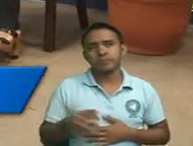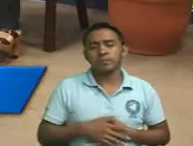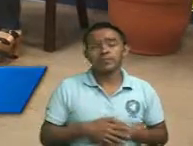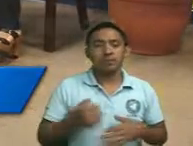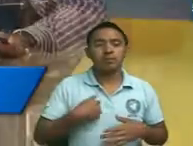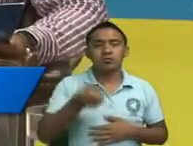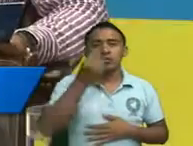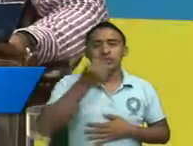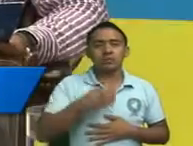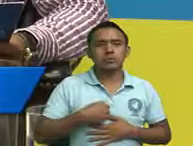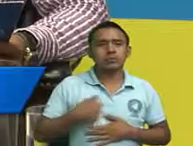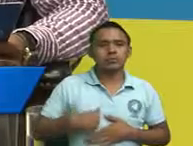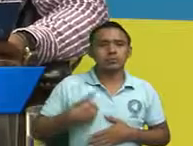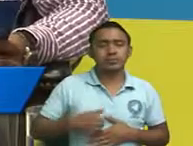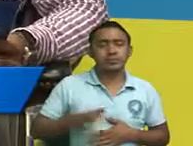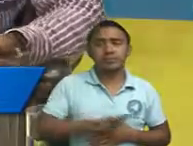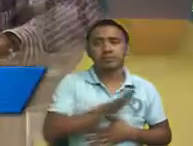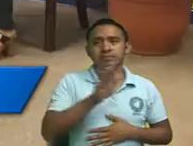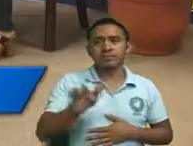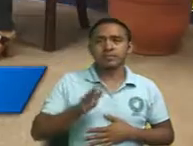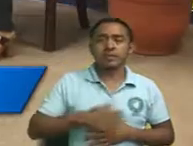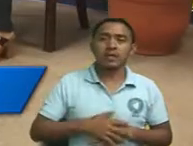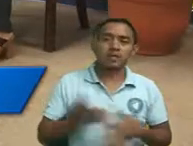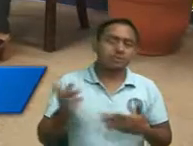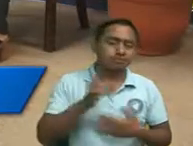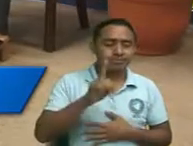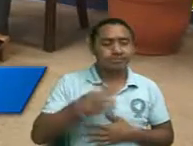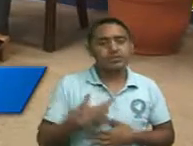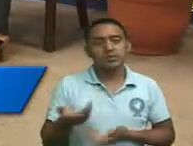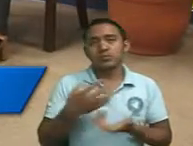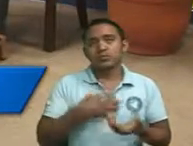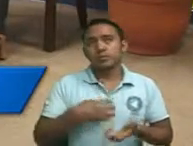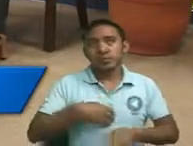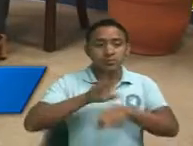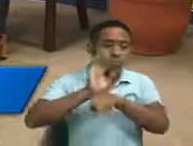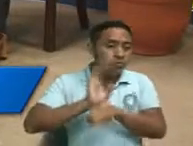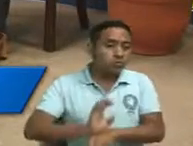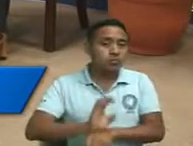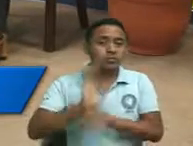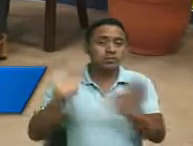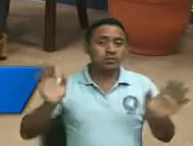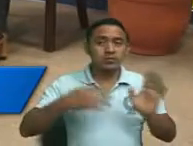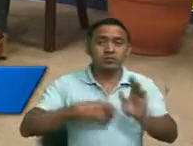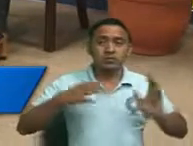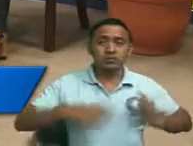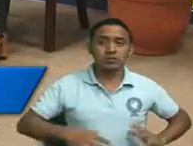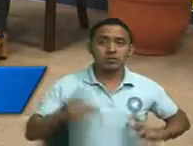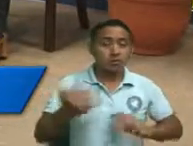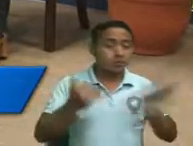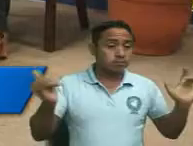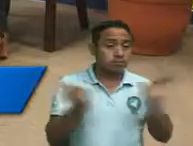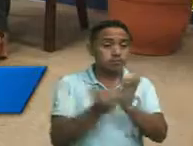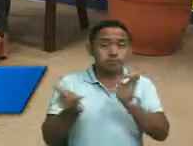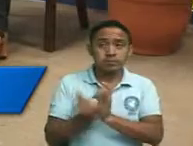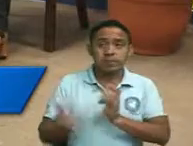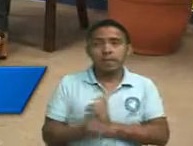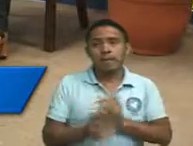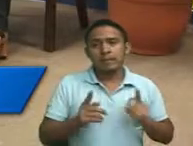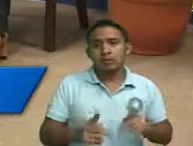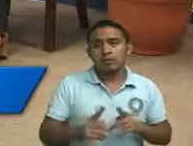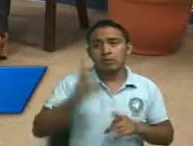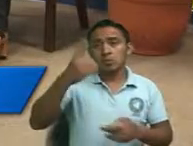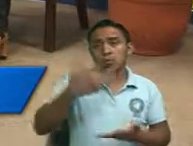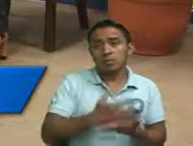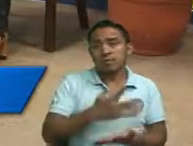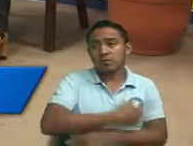que come, se va. Bueno, es que ya esos son hábitos, ¿verdad? Ya de tu cuerpo, y no todos somos iguales. Hay gente que va una vez